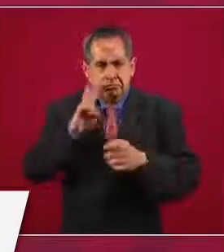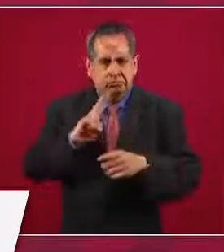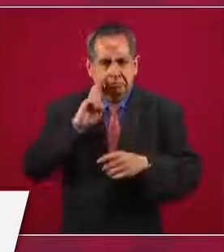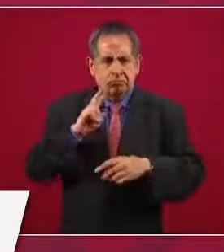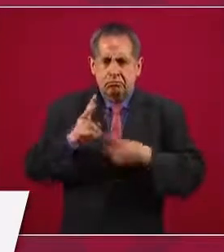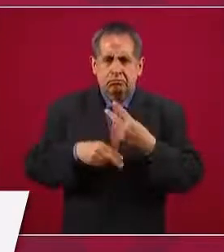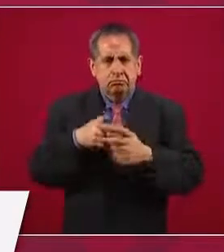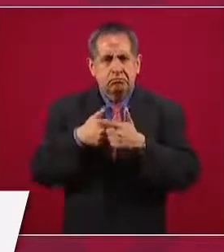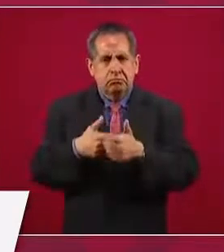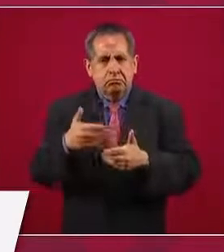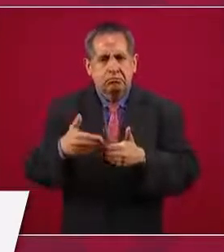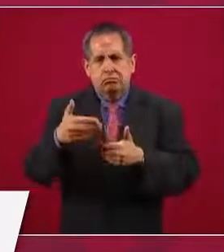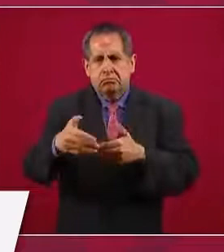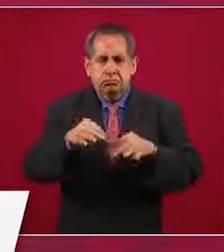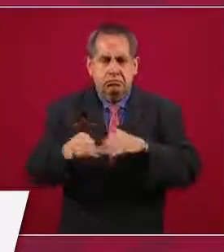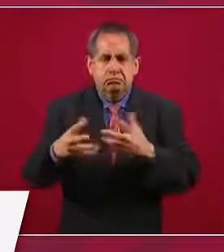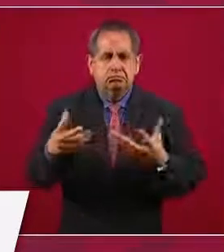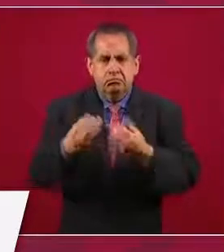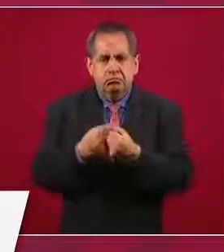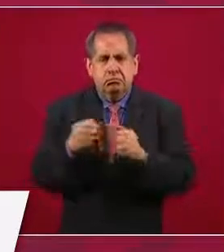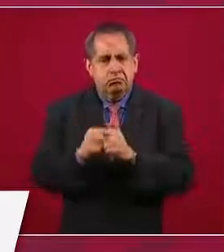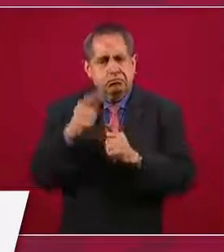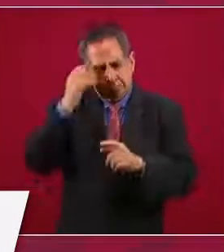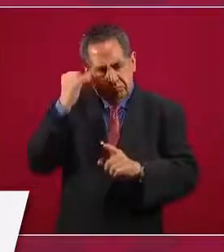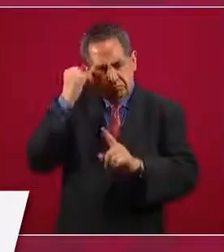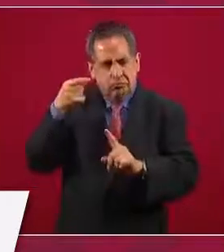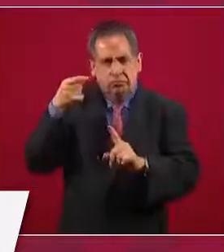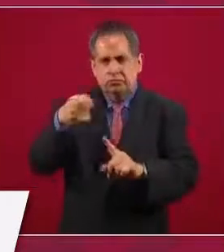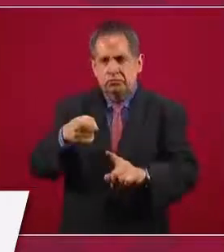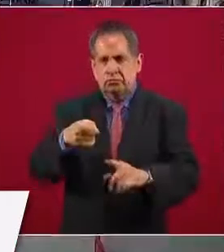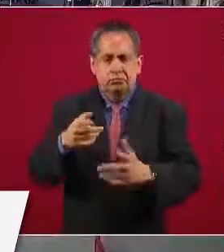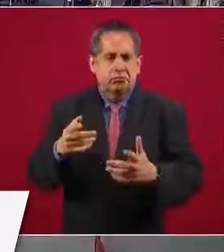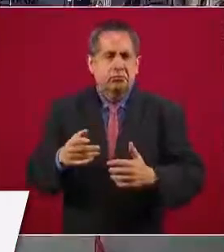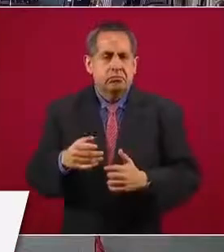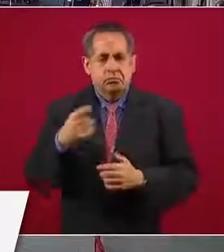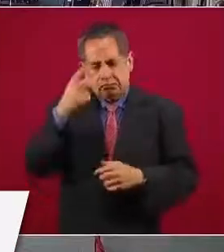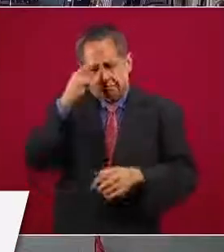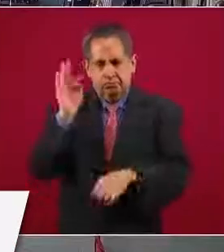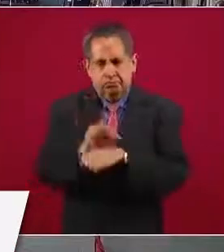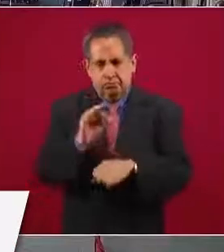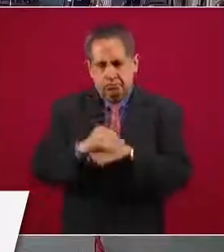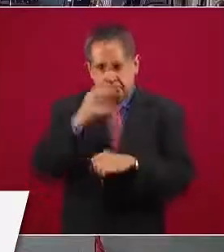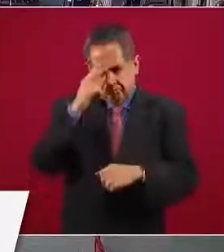seguir trabajando juntos por el interés general por méxico